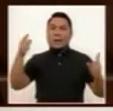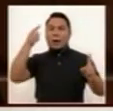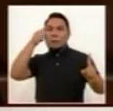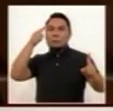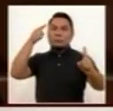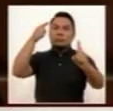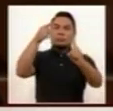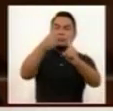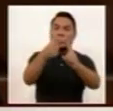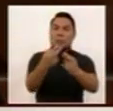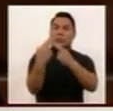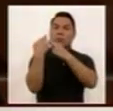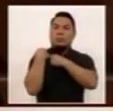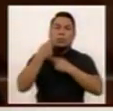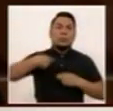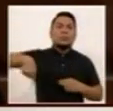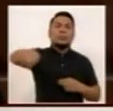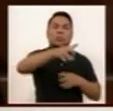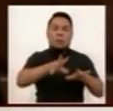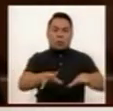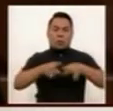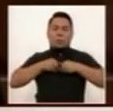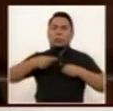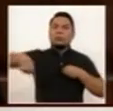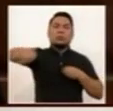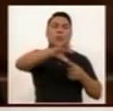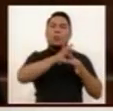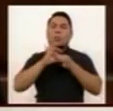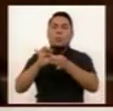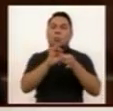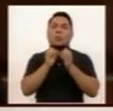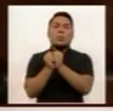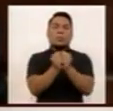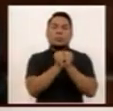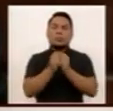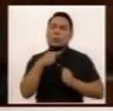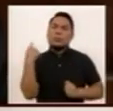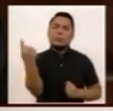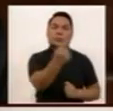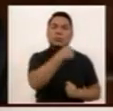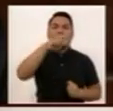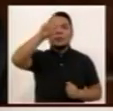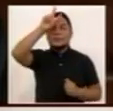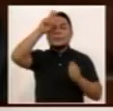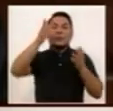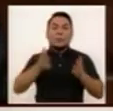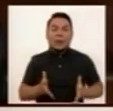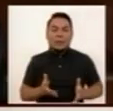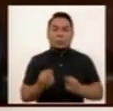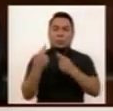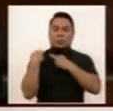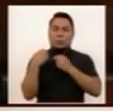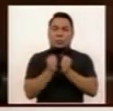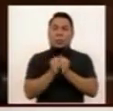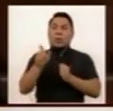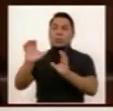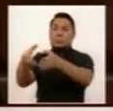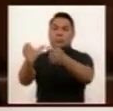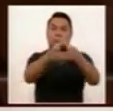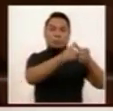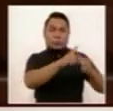debemos asumirlo todos juntos, todos los peruanos, los partidos y líderes